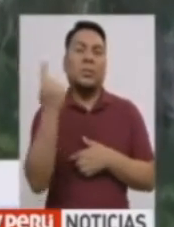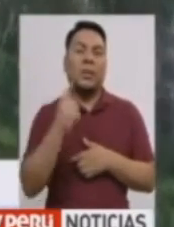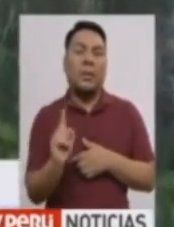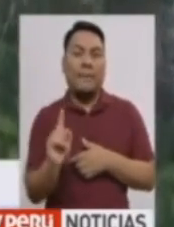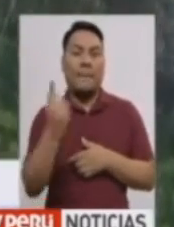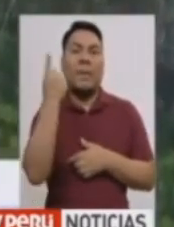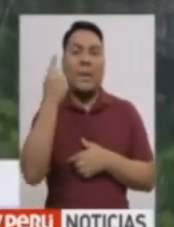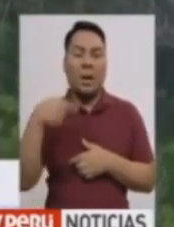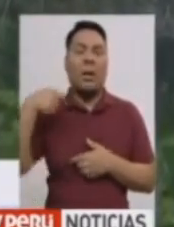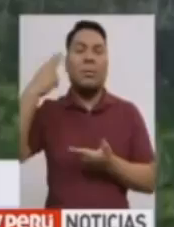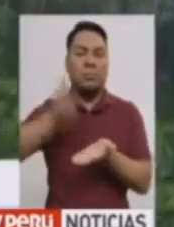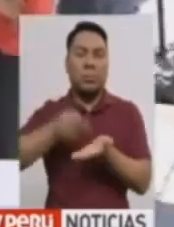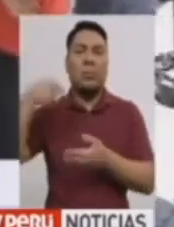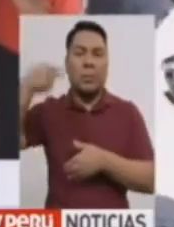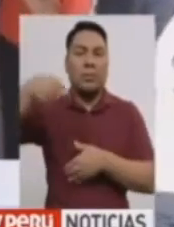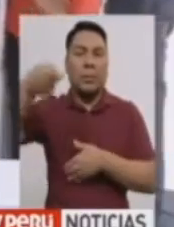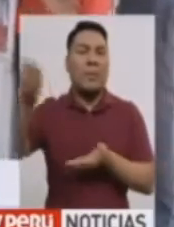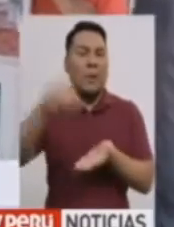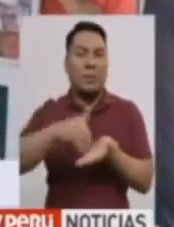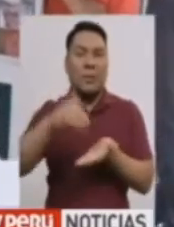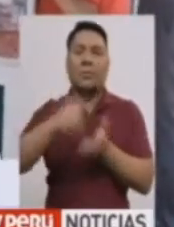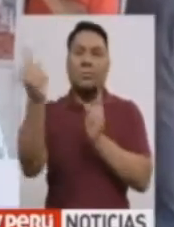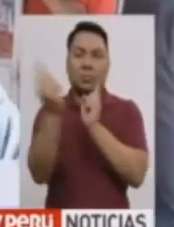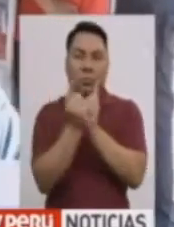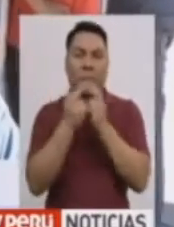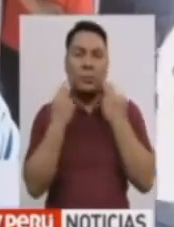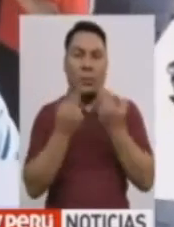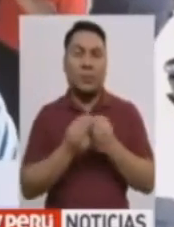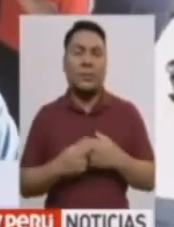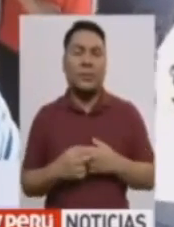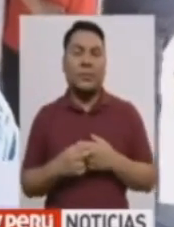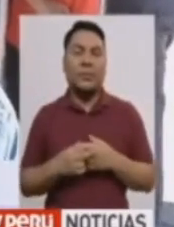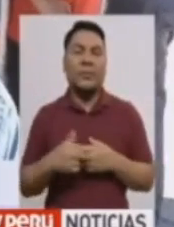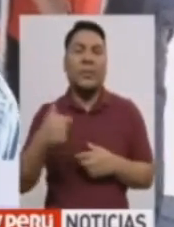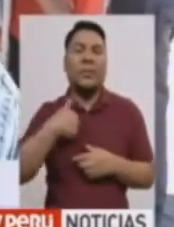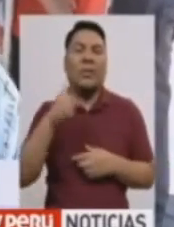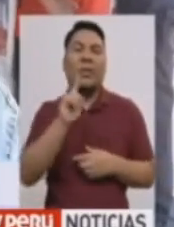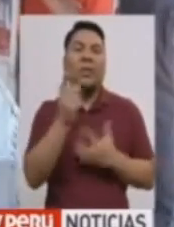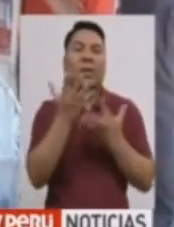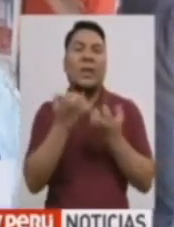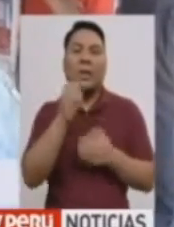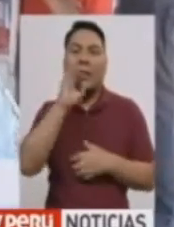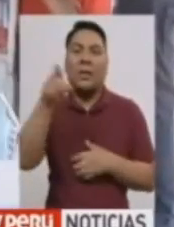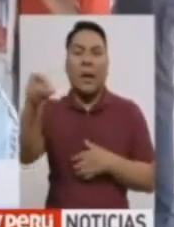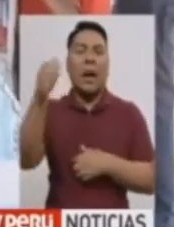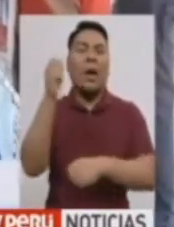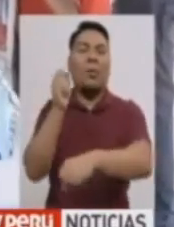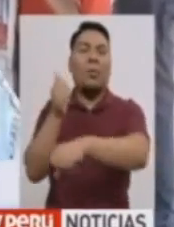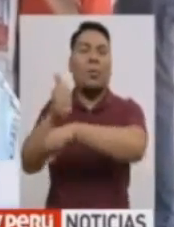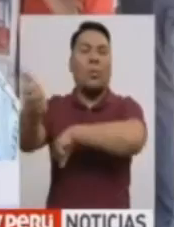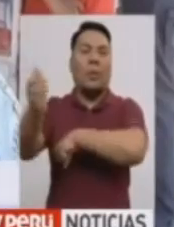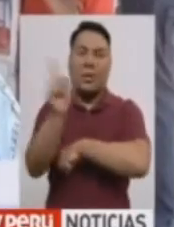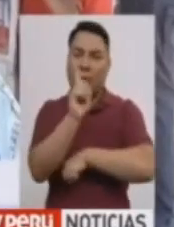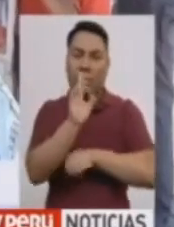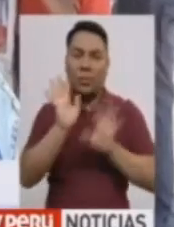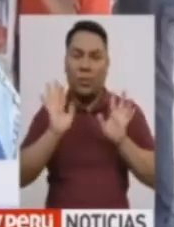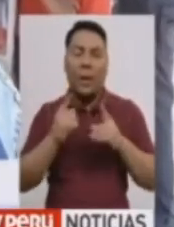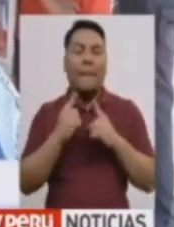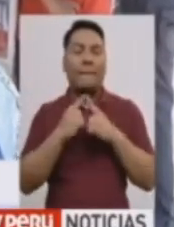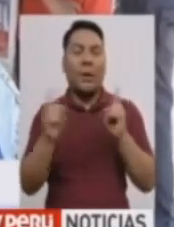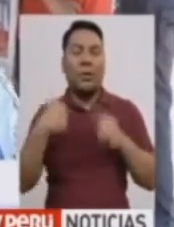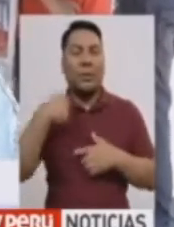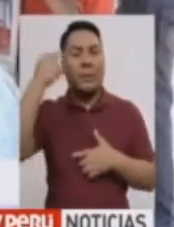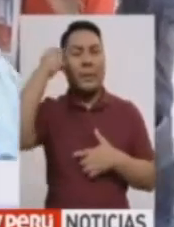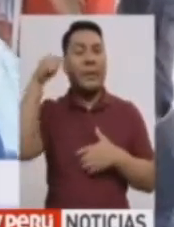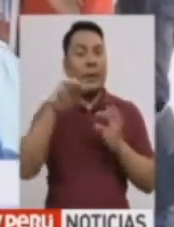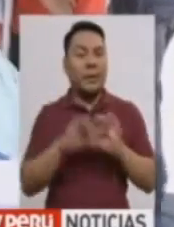de muchas concurrencias. No quiero prejuzgar con ello. Lo único que creo que es importante